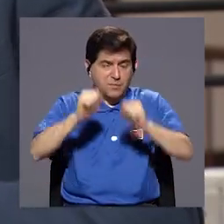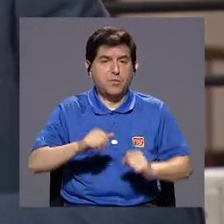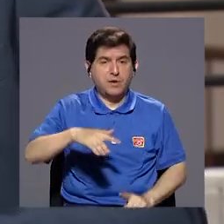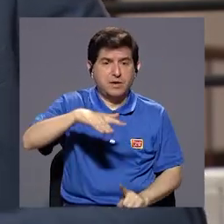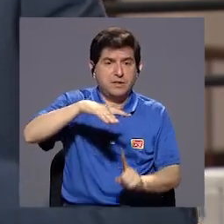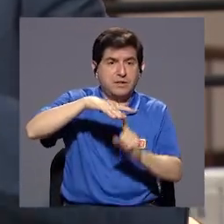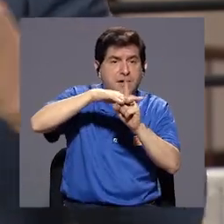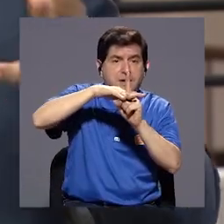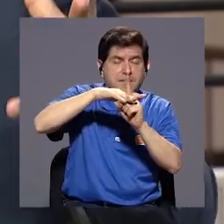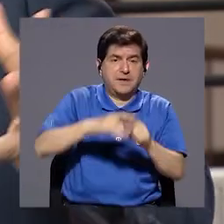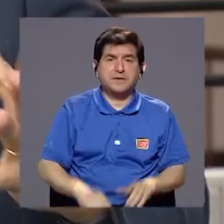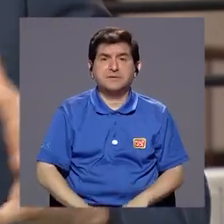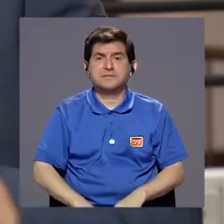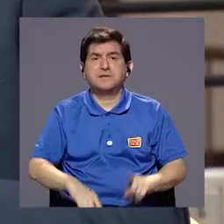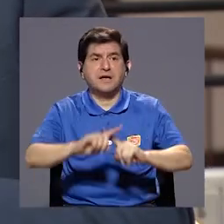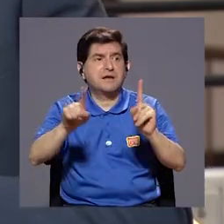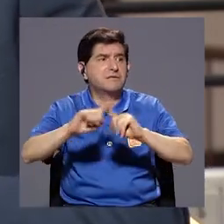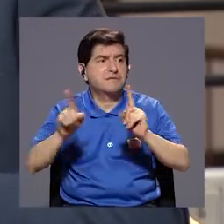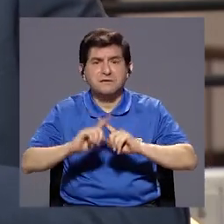puede manifestarse en